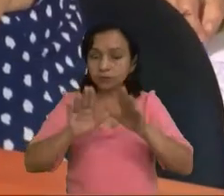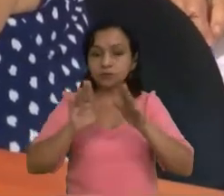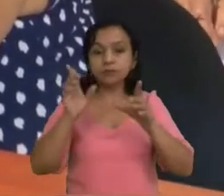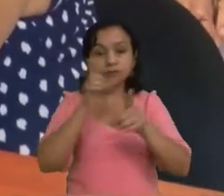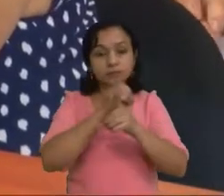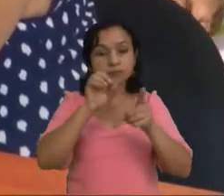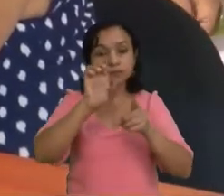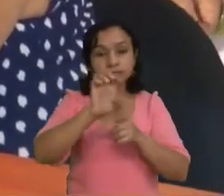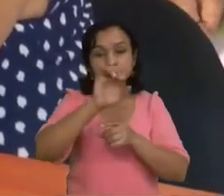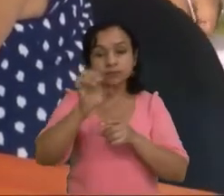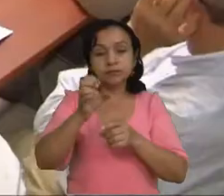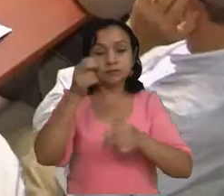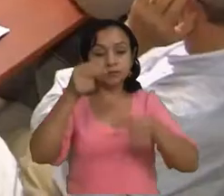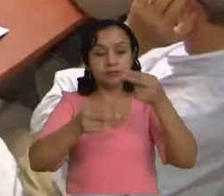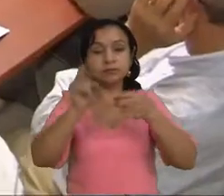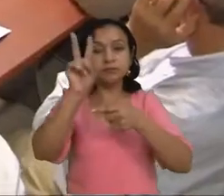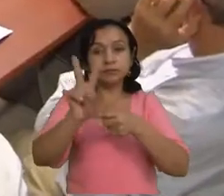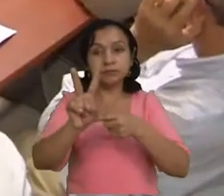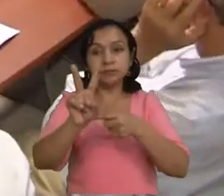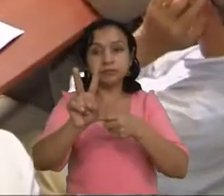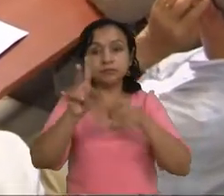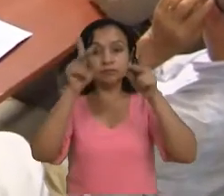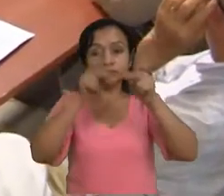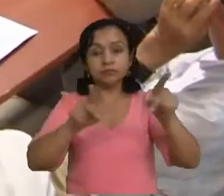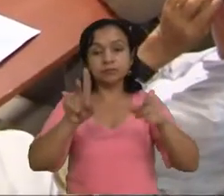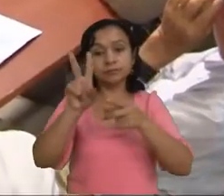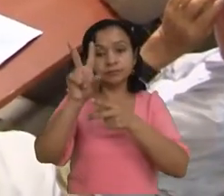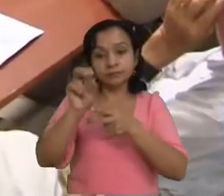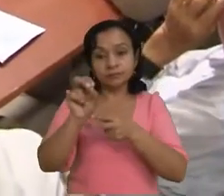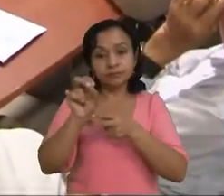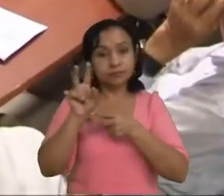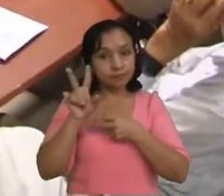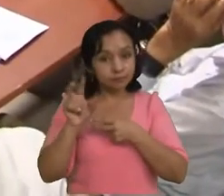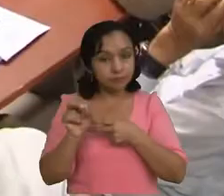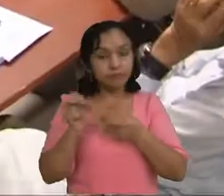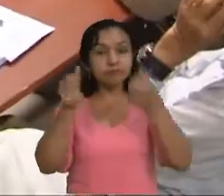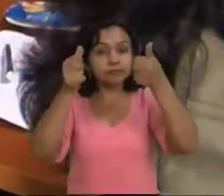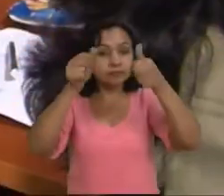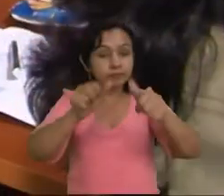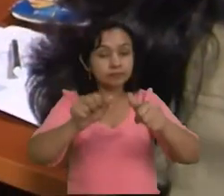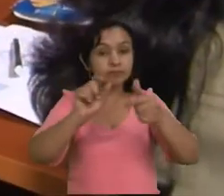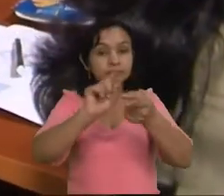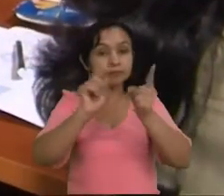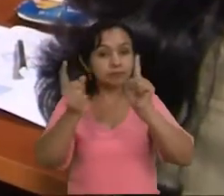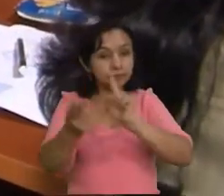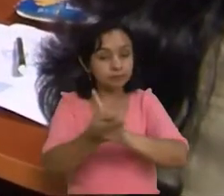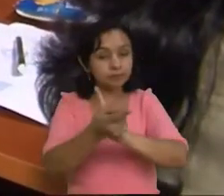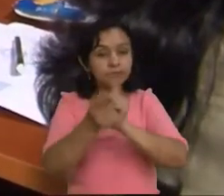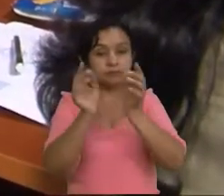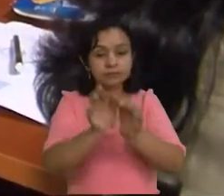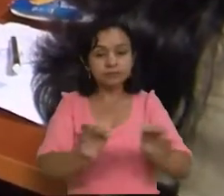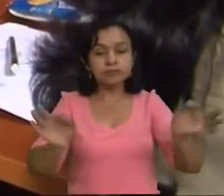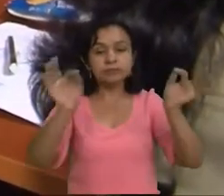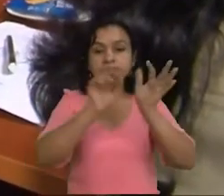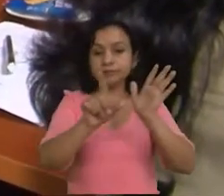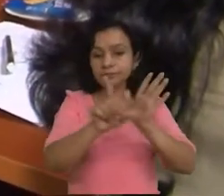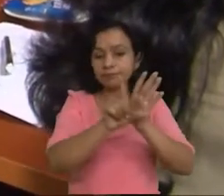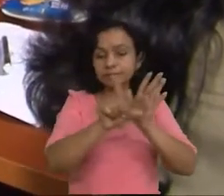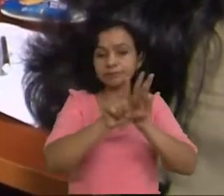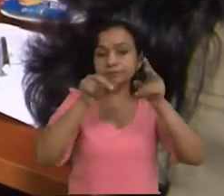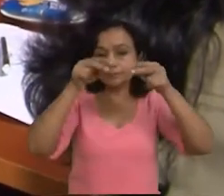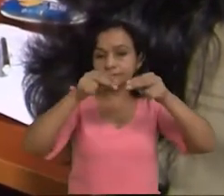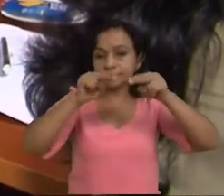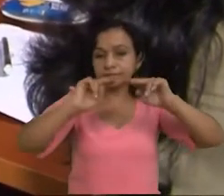eje institucional número 2 del Plan 2020 que establece la reforma de importantes leyes ambientales.